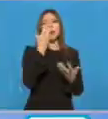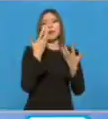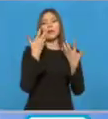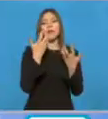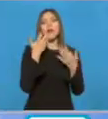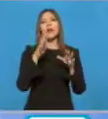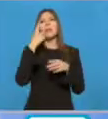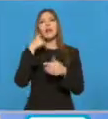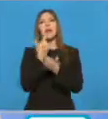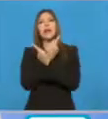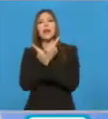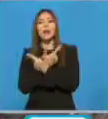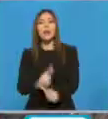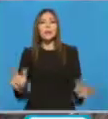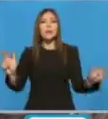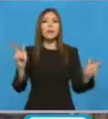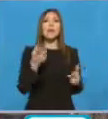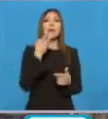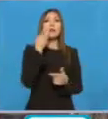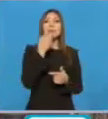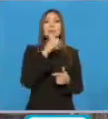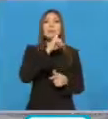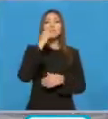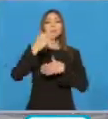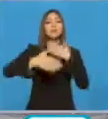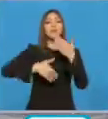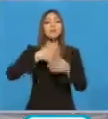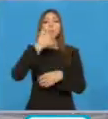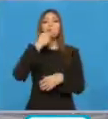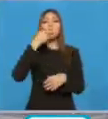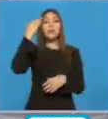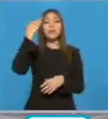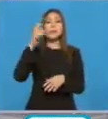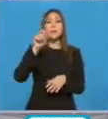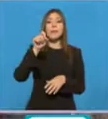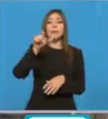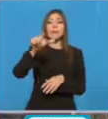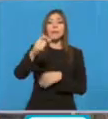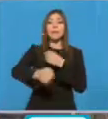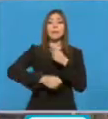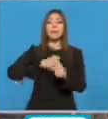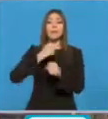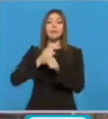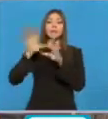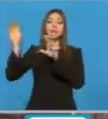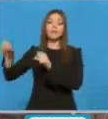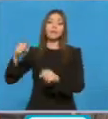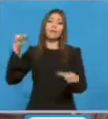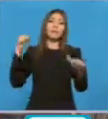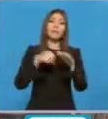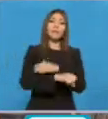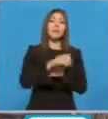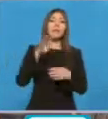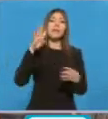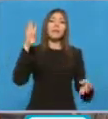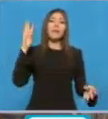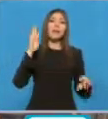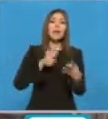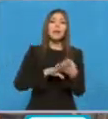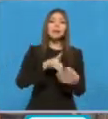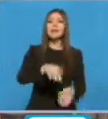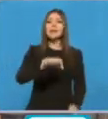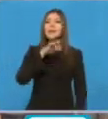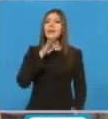esta libertad, Ok. al punto de que este hombre, por ejemplo, pasó 27 años en prisión, Sí. defendiendo sus planes, defendiendo